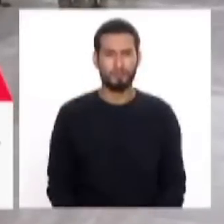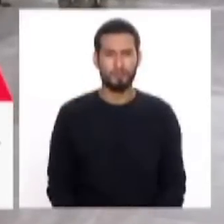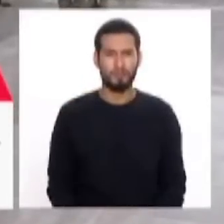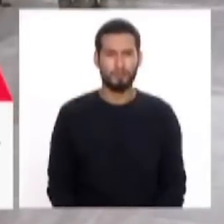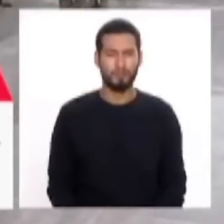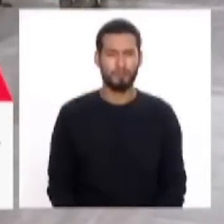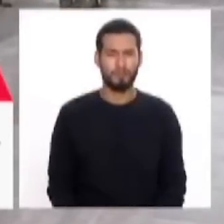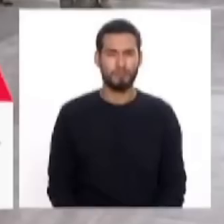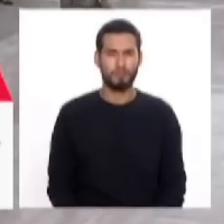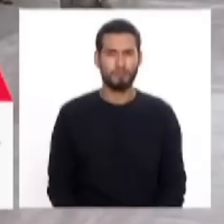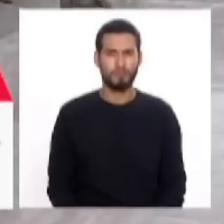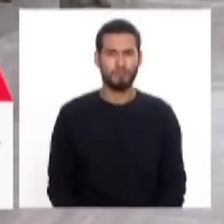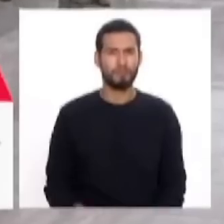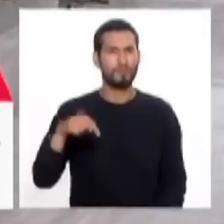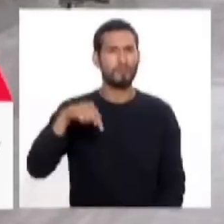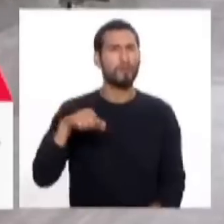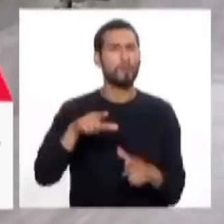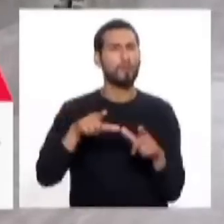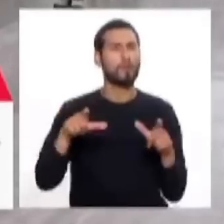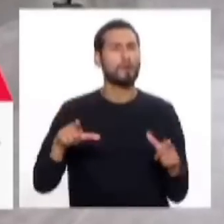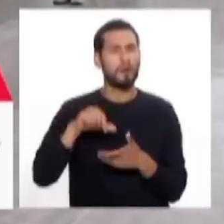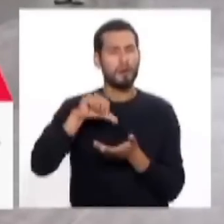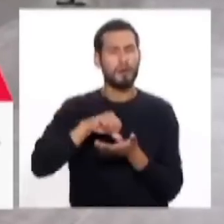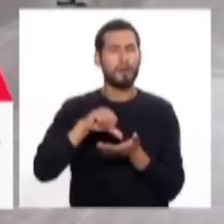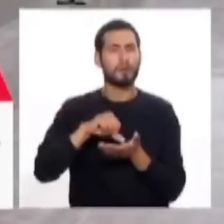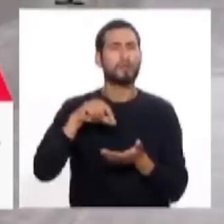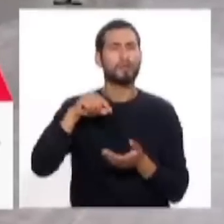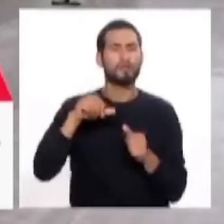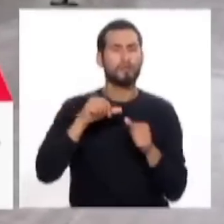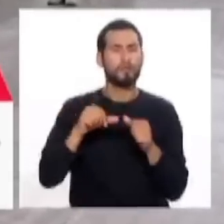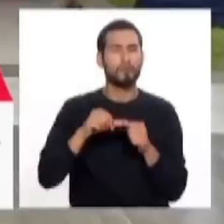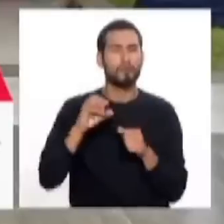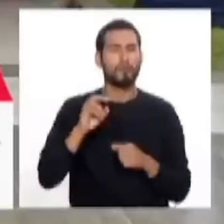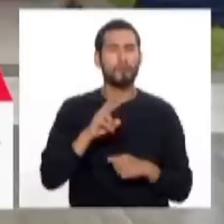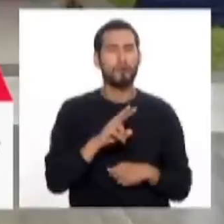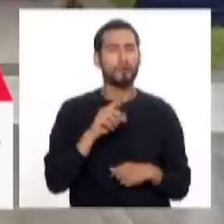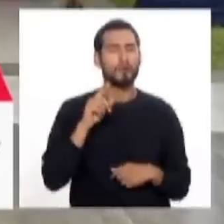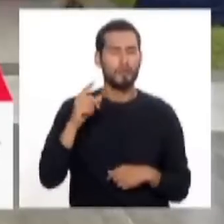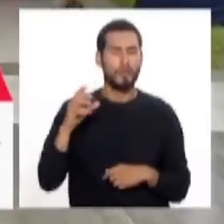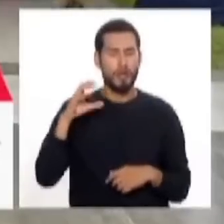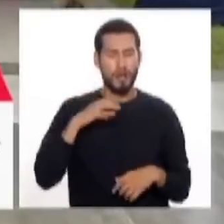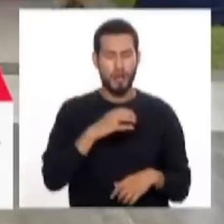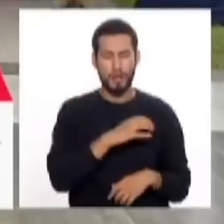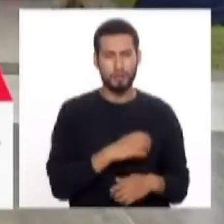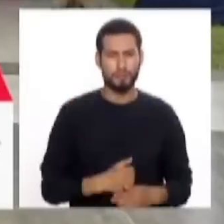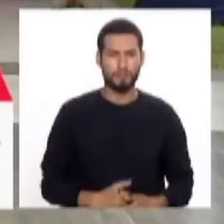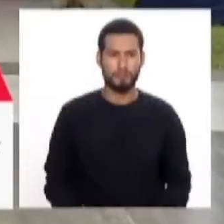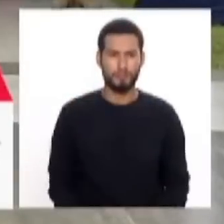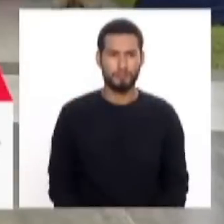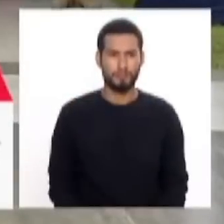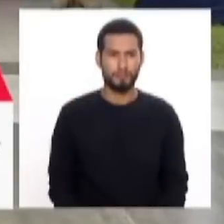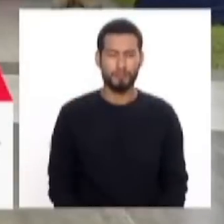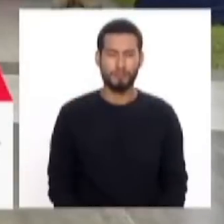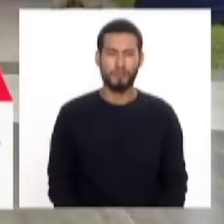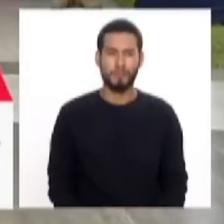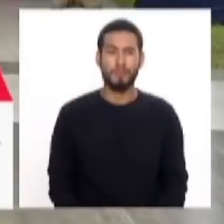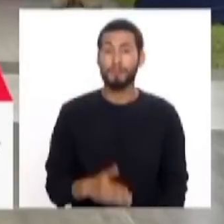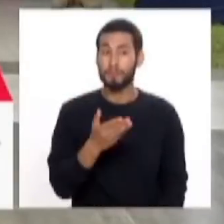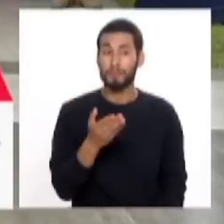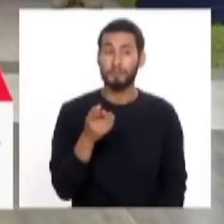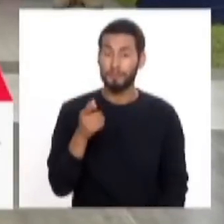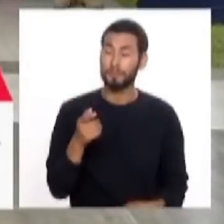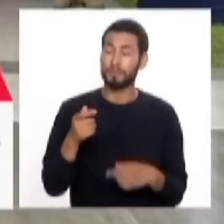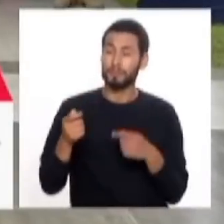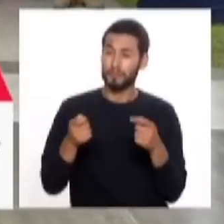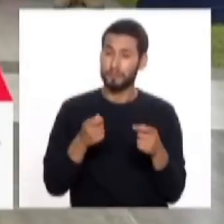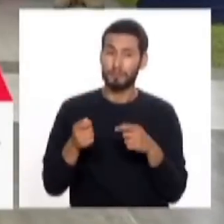Transmisión que se realiza desde la Plaza de Armas del ala aérea número 2. Ministro de Defensa, señor comandante